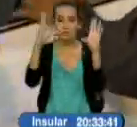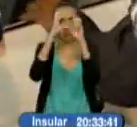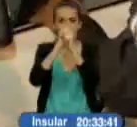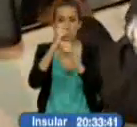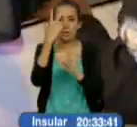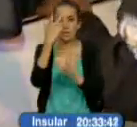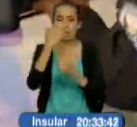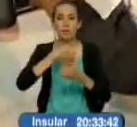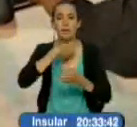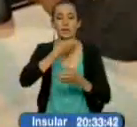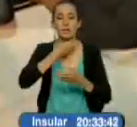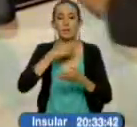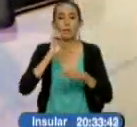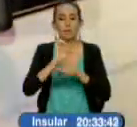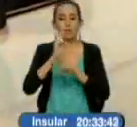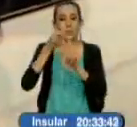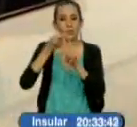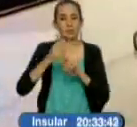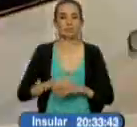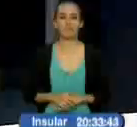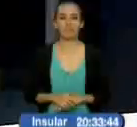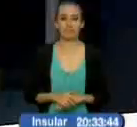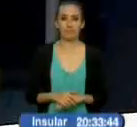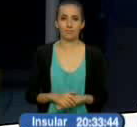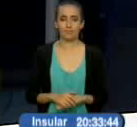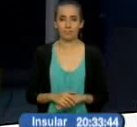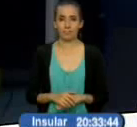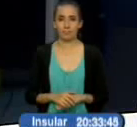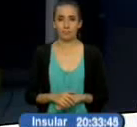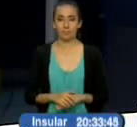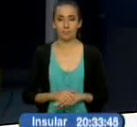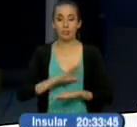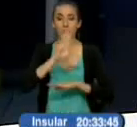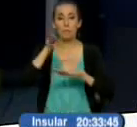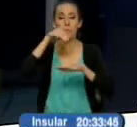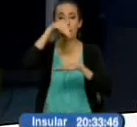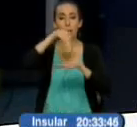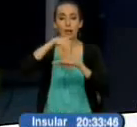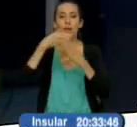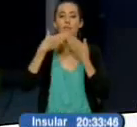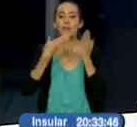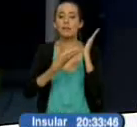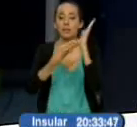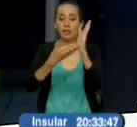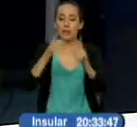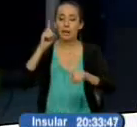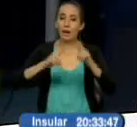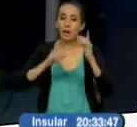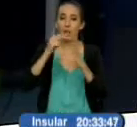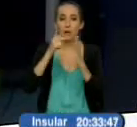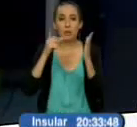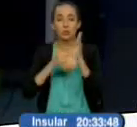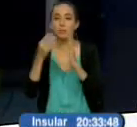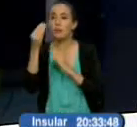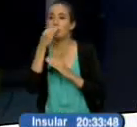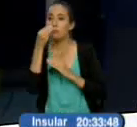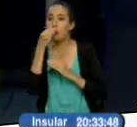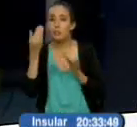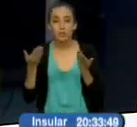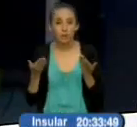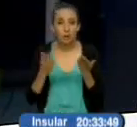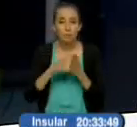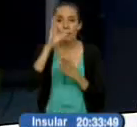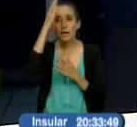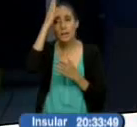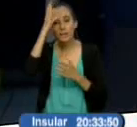de agosto. Guadalupe Ayoví, Ecuador TV. Y Manabí ofrece para este feriado eventos gastronómicos, artísticos y culturales.